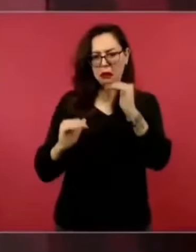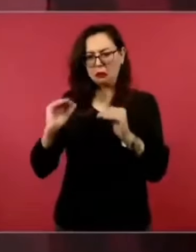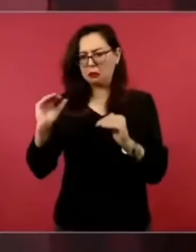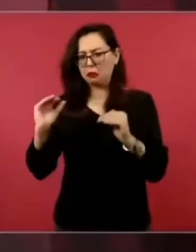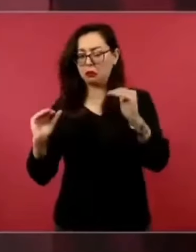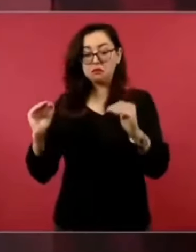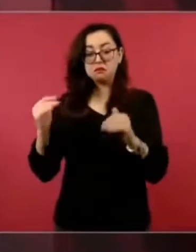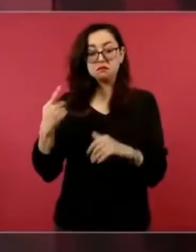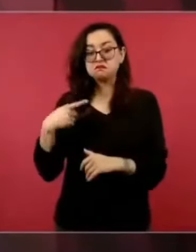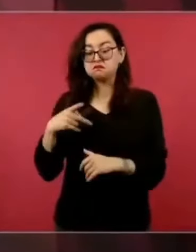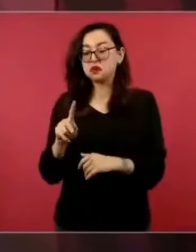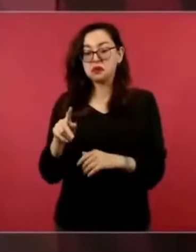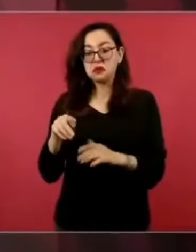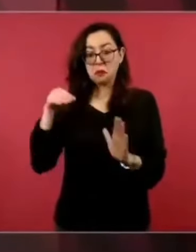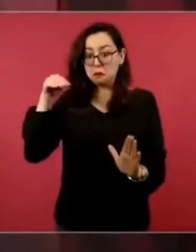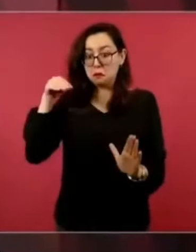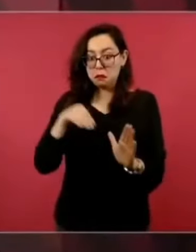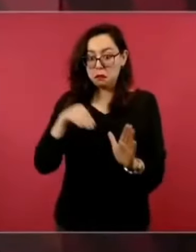ha